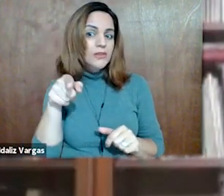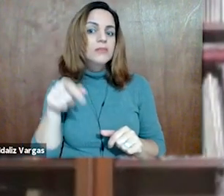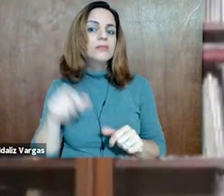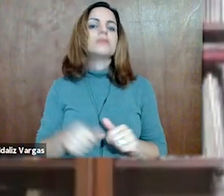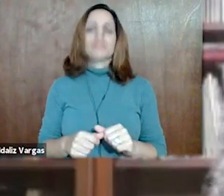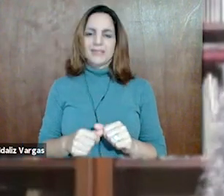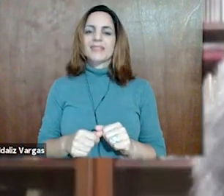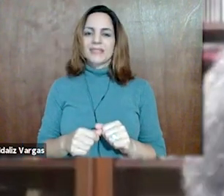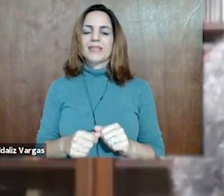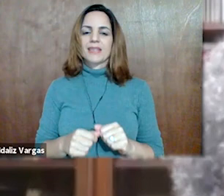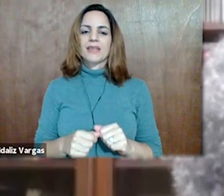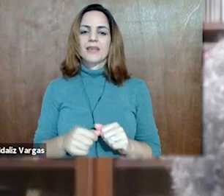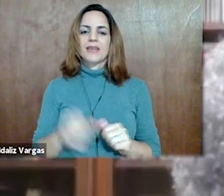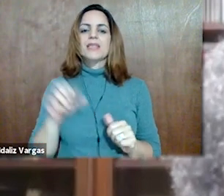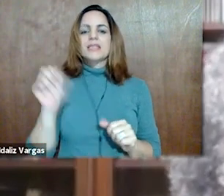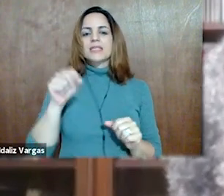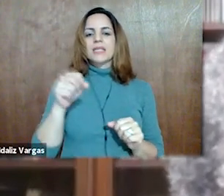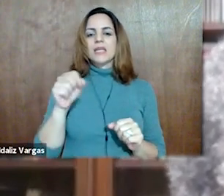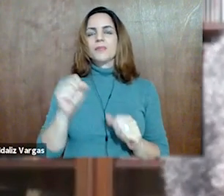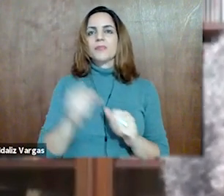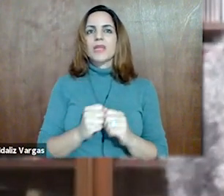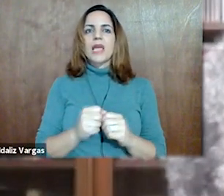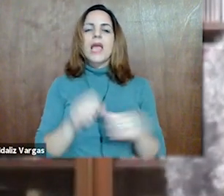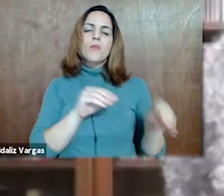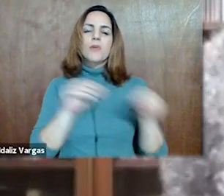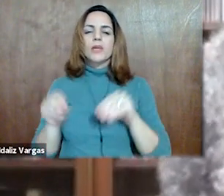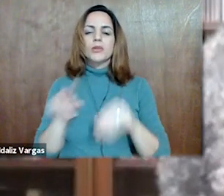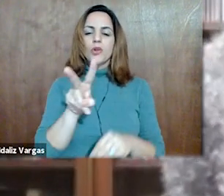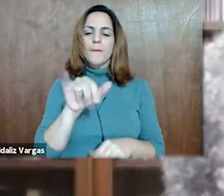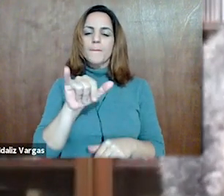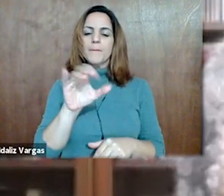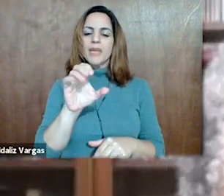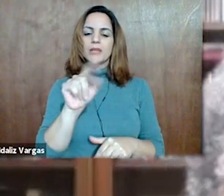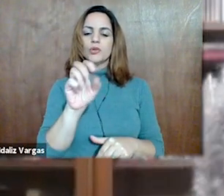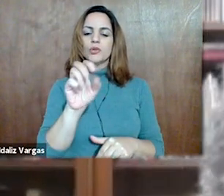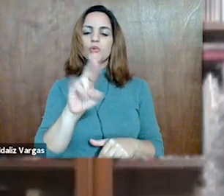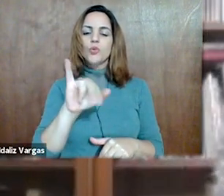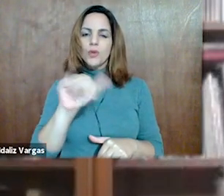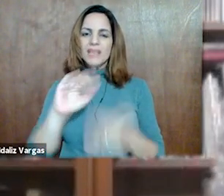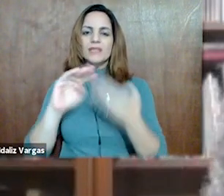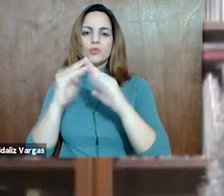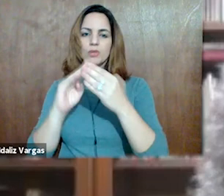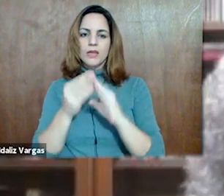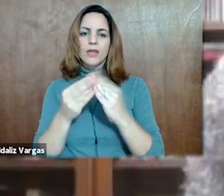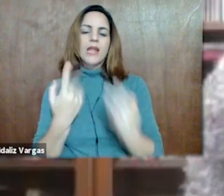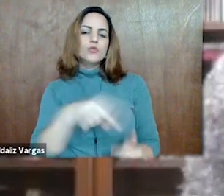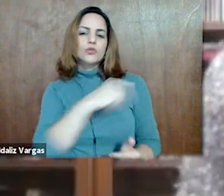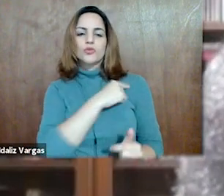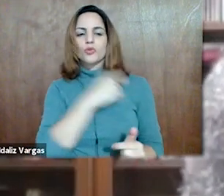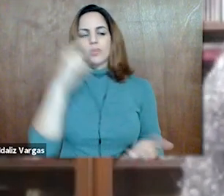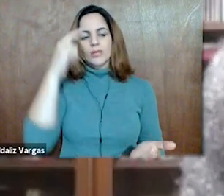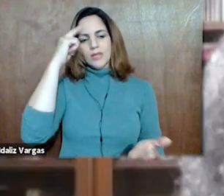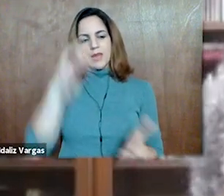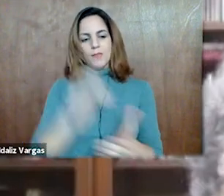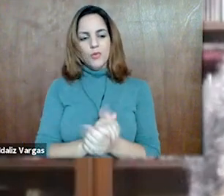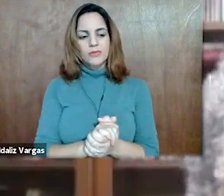El movimiento Victoria Ciudadana, como creemos en que la nación puertorriqueña es las islas de Puerto Rico